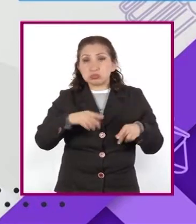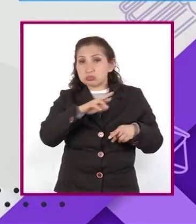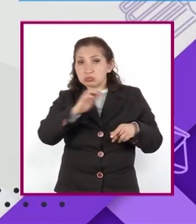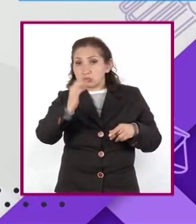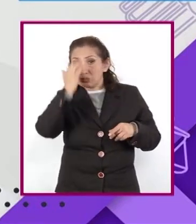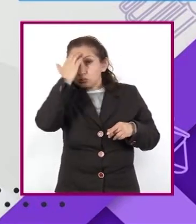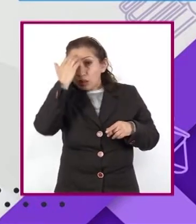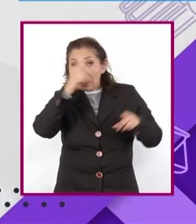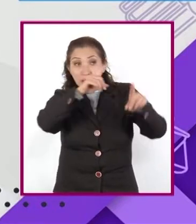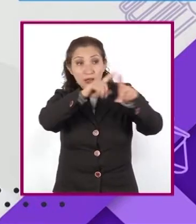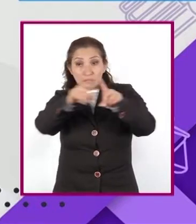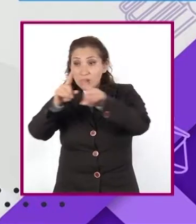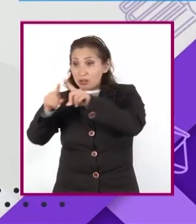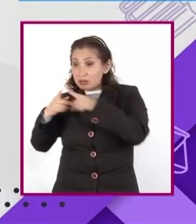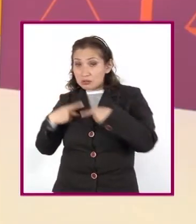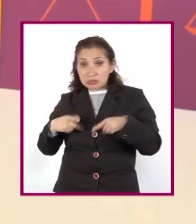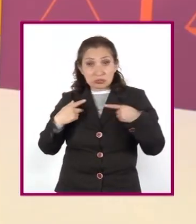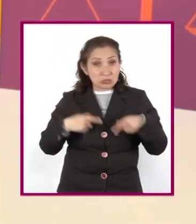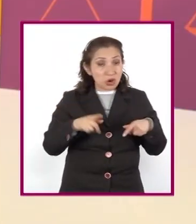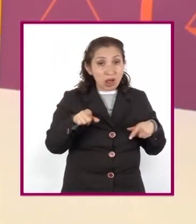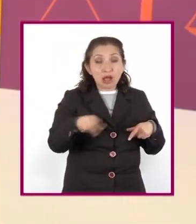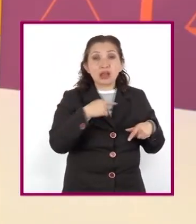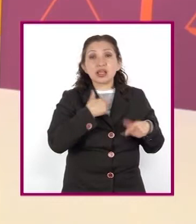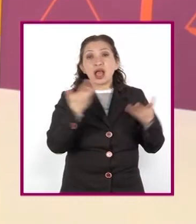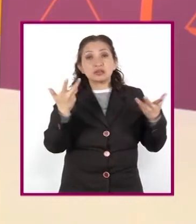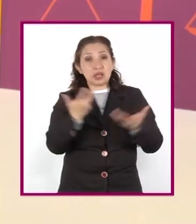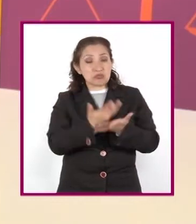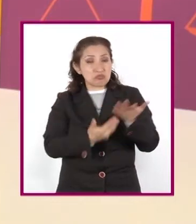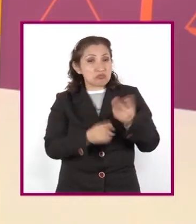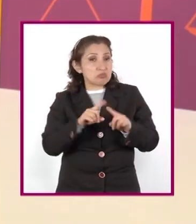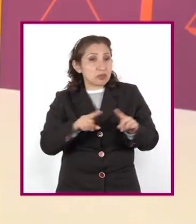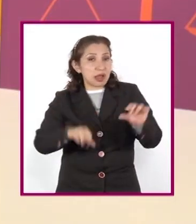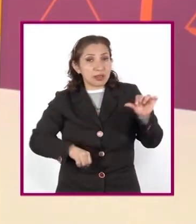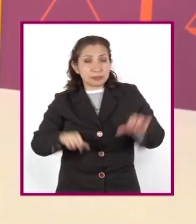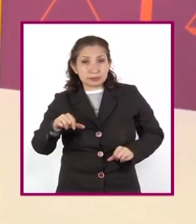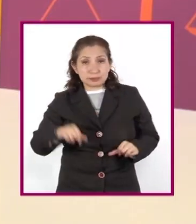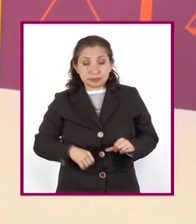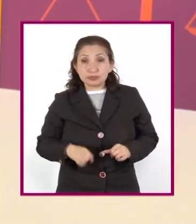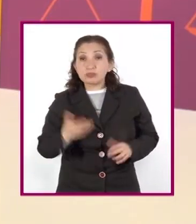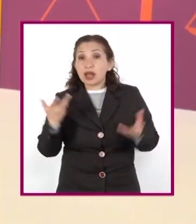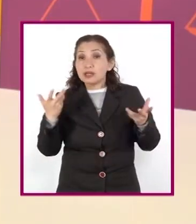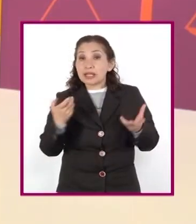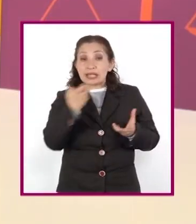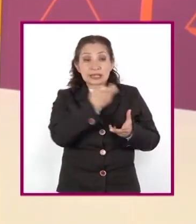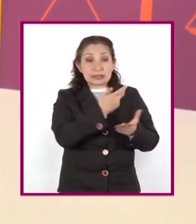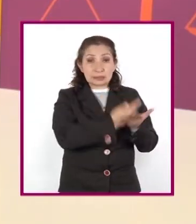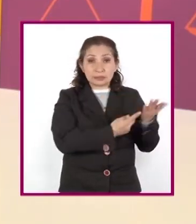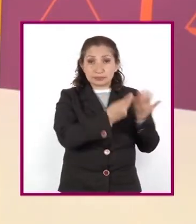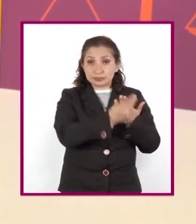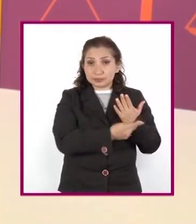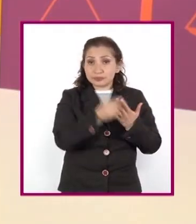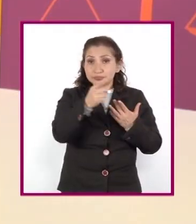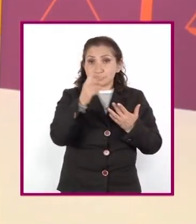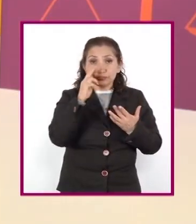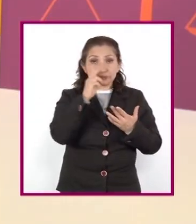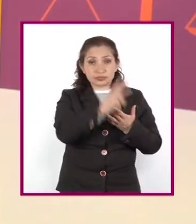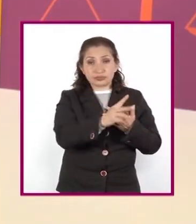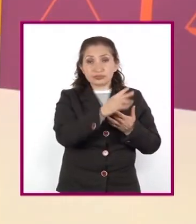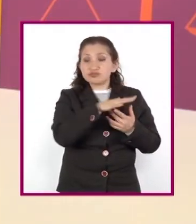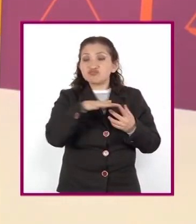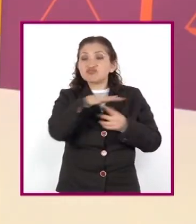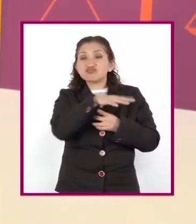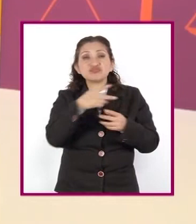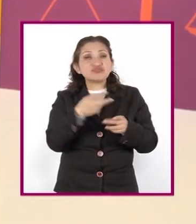y fomentar acciones. De hecho, para llevar a cabo un proyecto, es importante que consideren el contexto